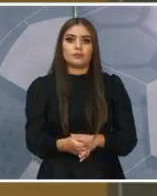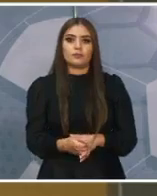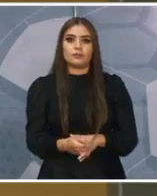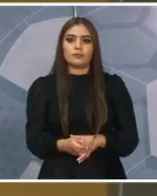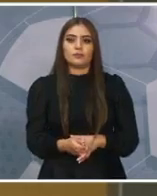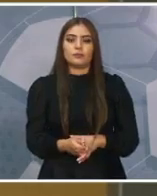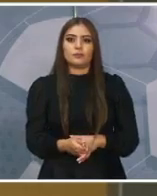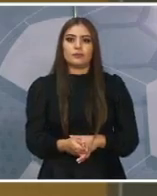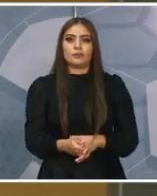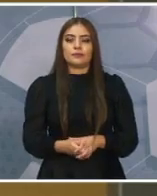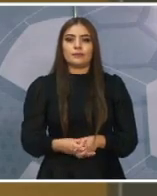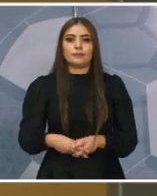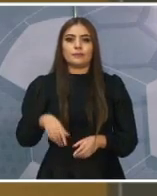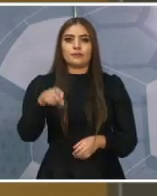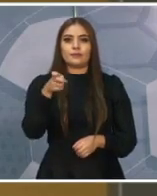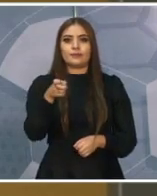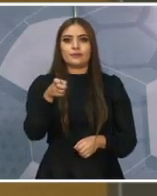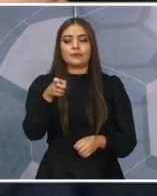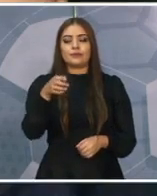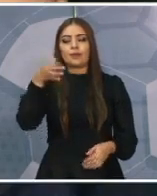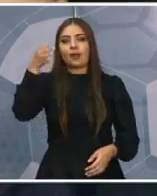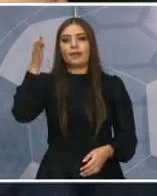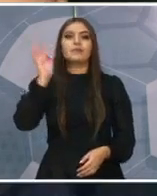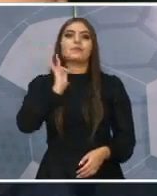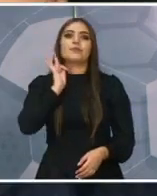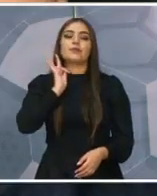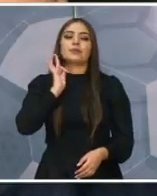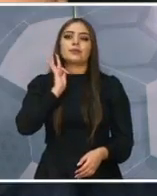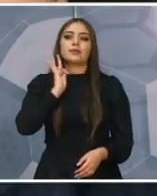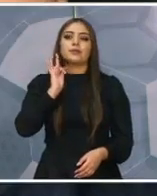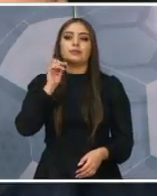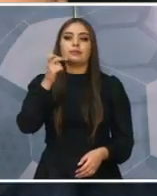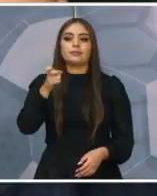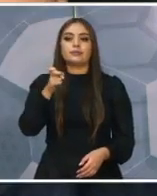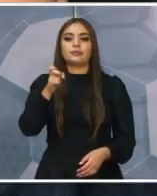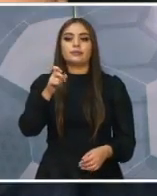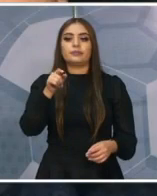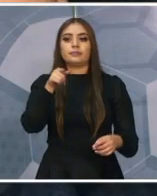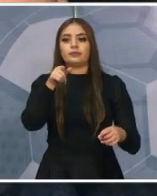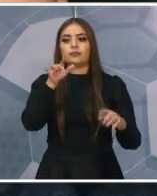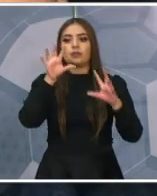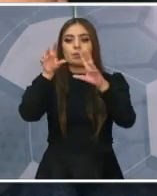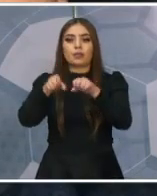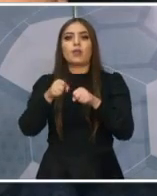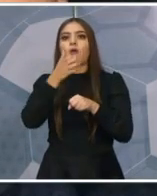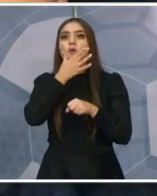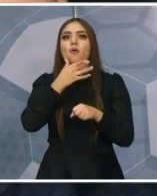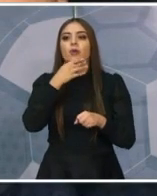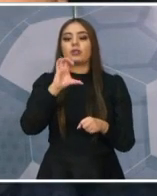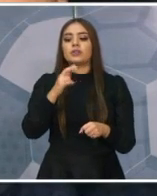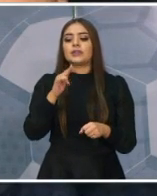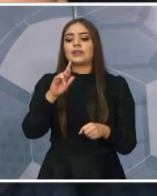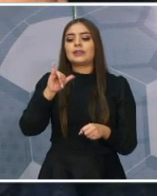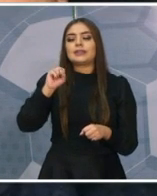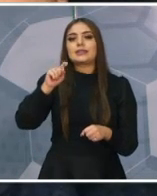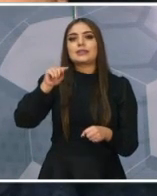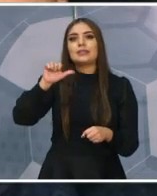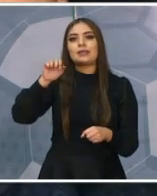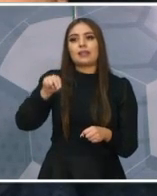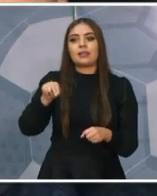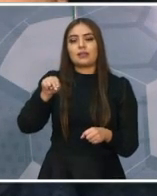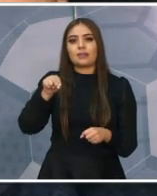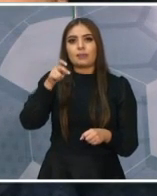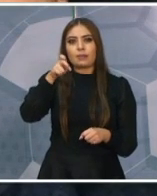Lo que local la Fiscalía General de la República llevó a cabo la detención de Cristian N., quien era buscado por los sucesos ocurridos en la